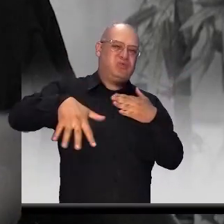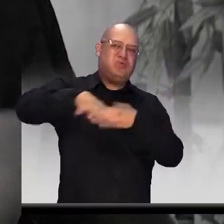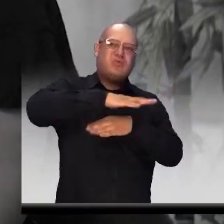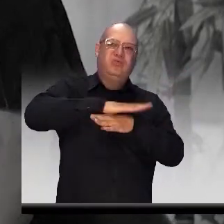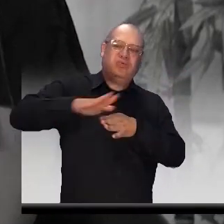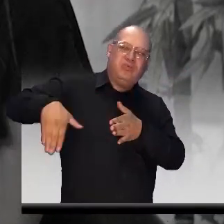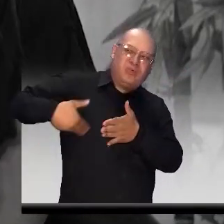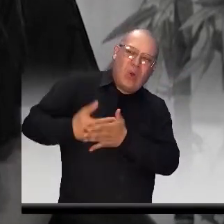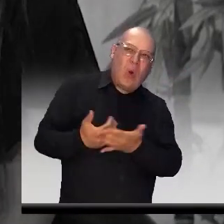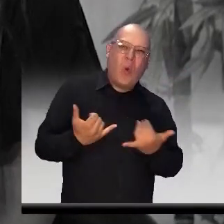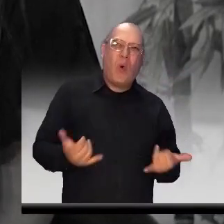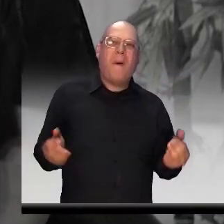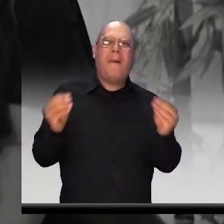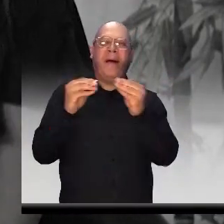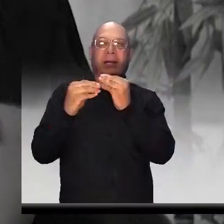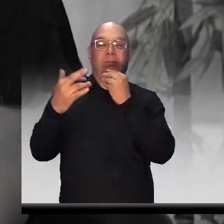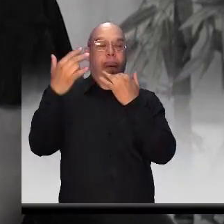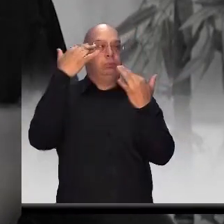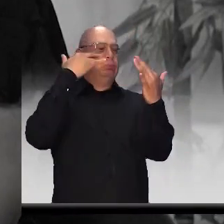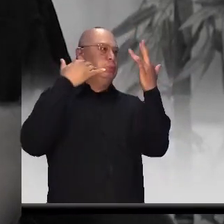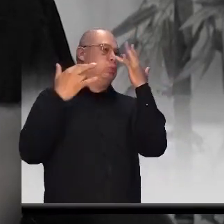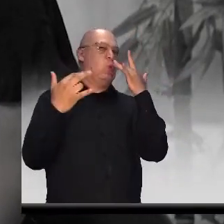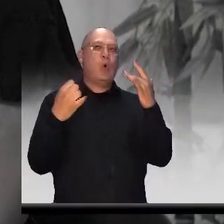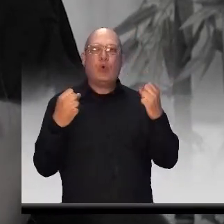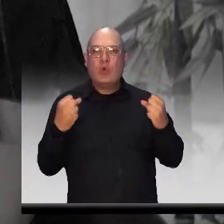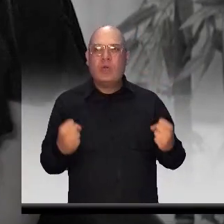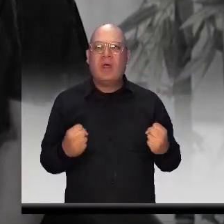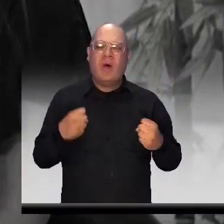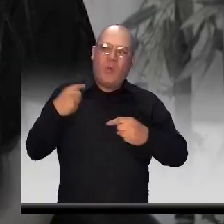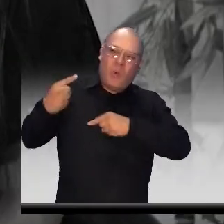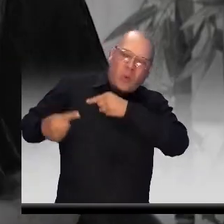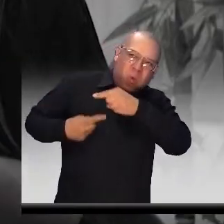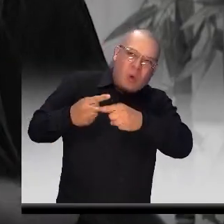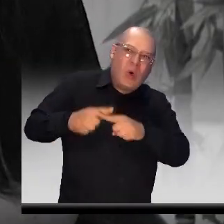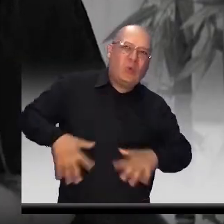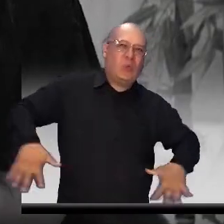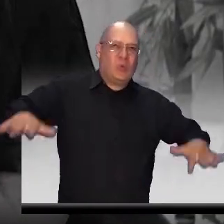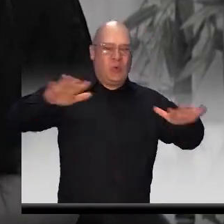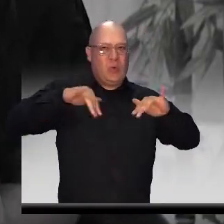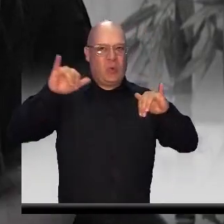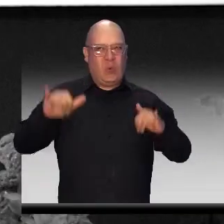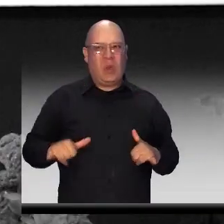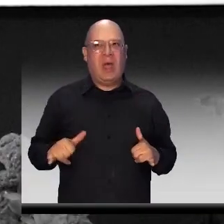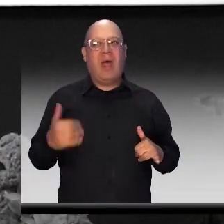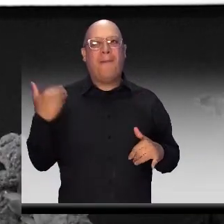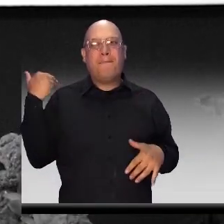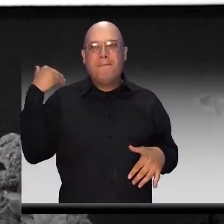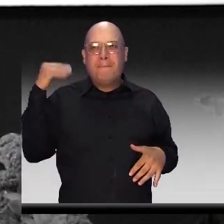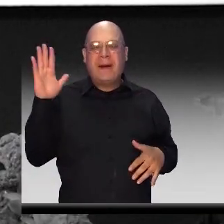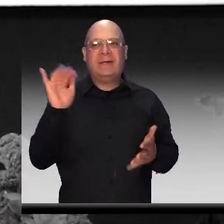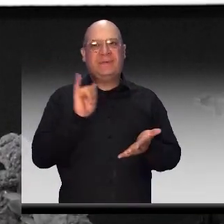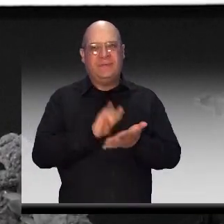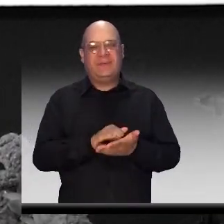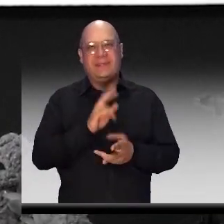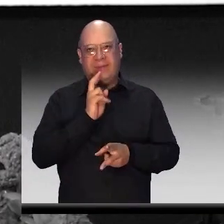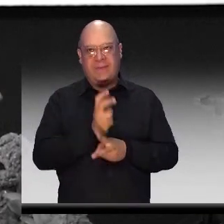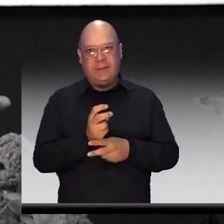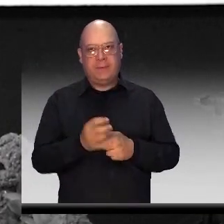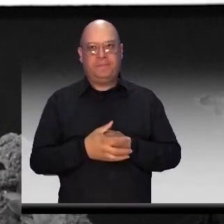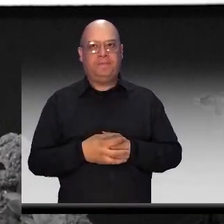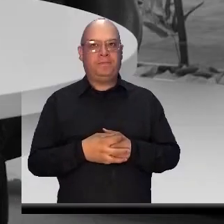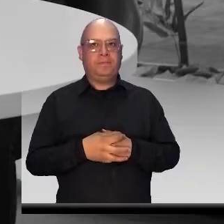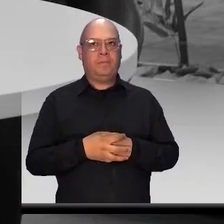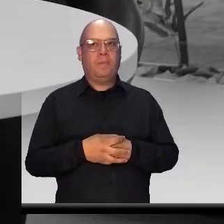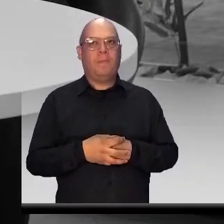materializados más los riesgos, la intensidad y frecuencia cada vez de los eventos es en mayor magnitud. Me comentabas que también hay unas